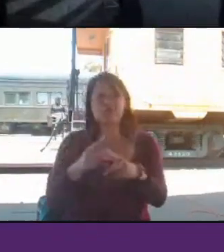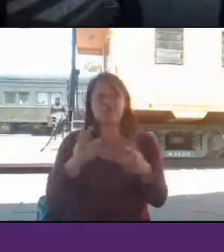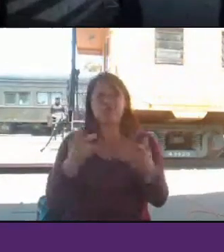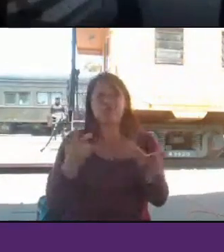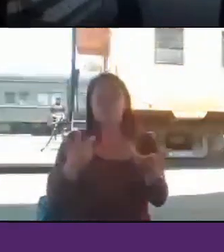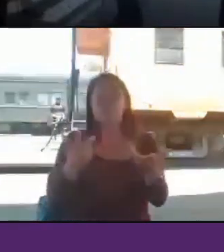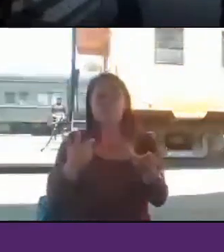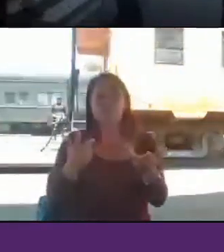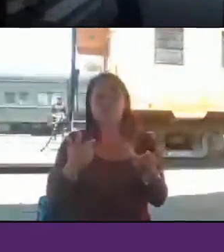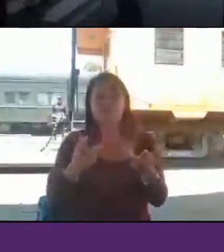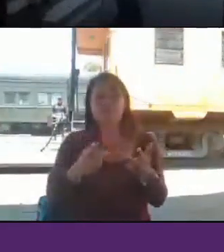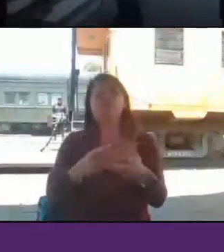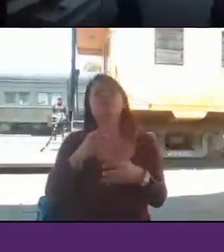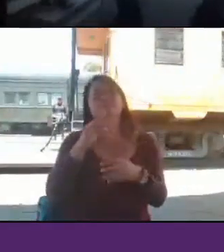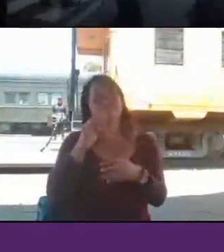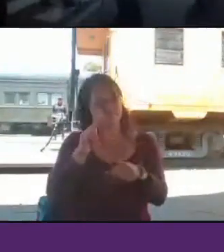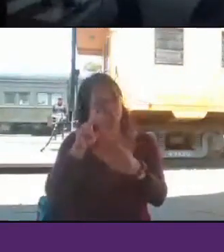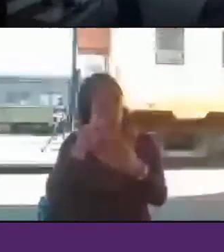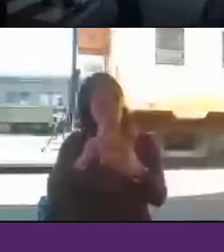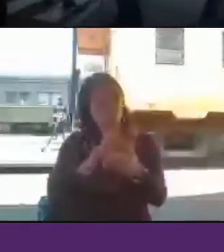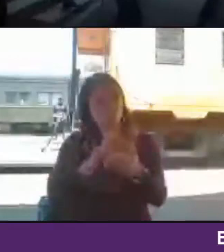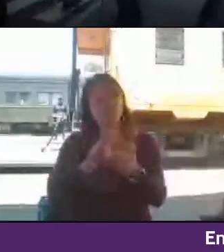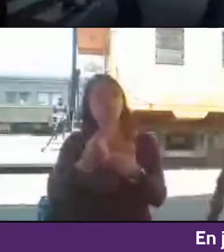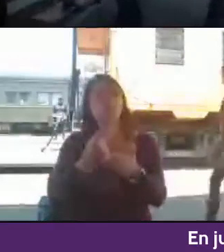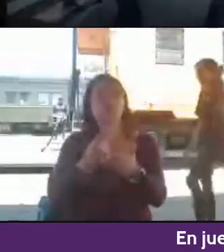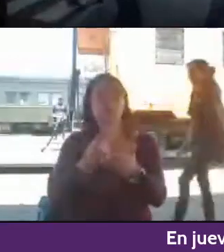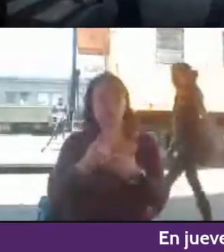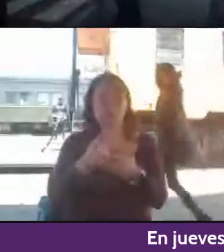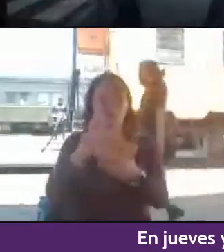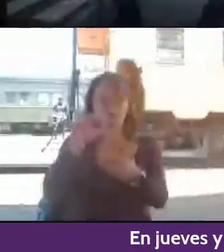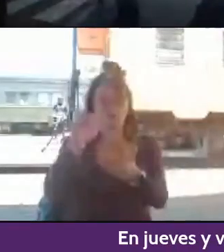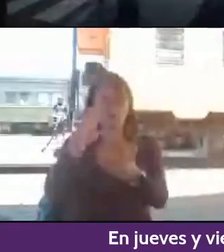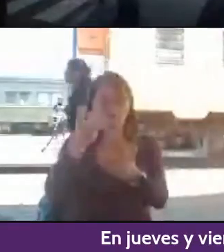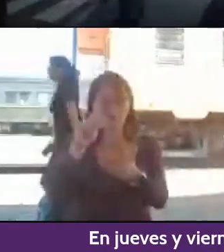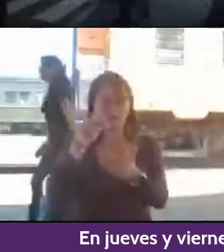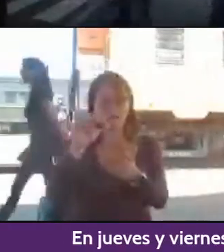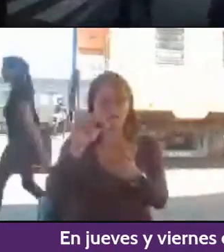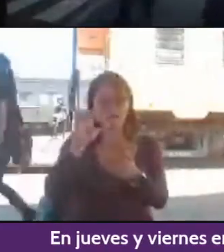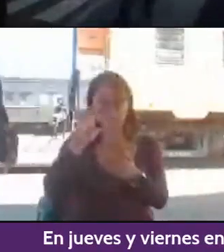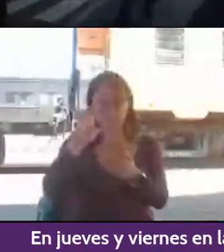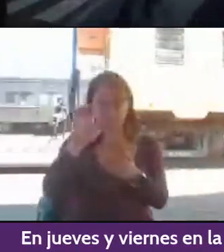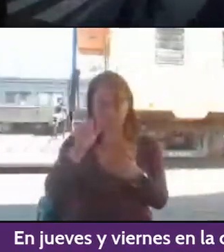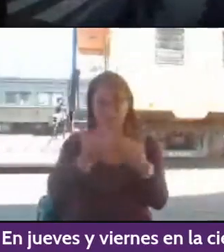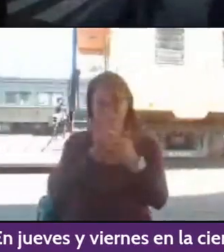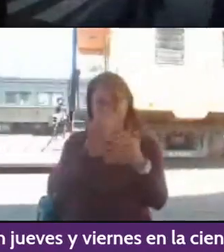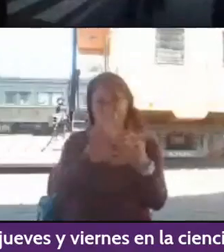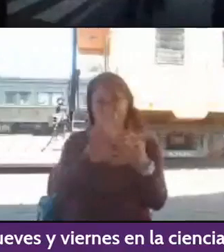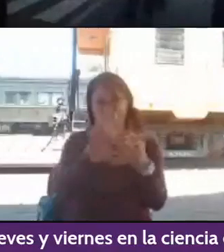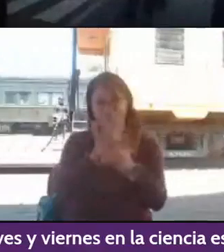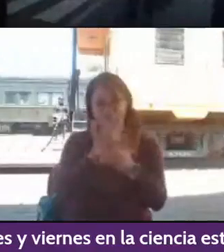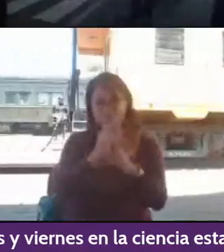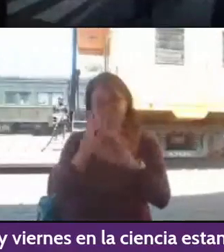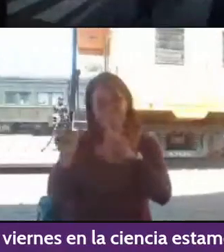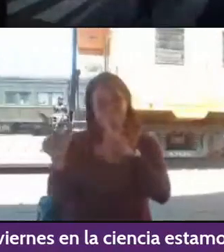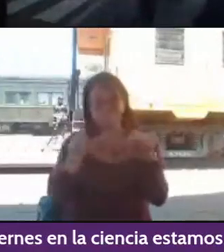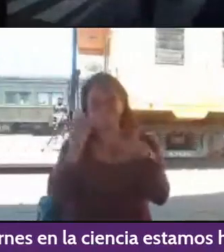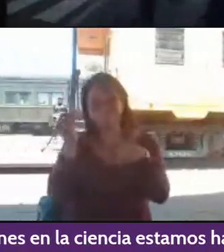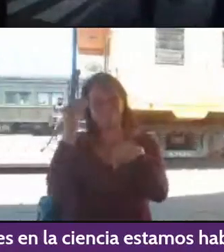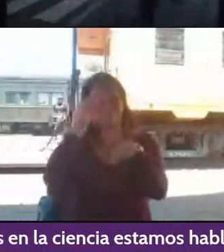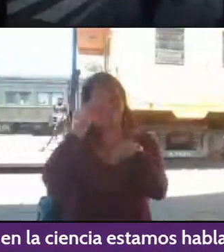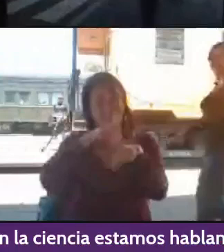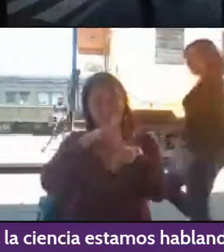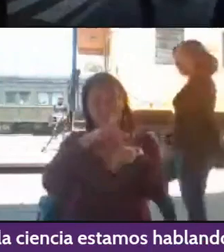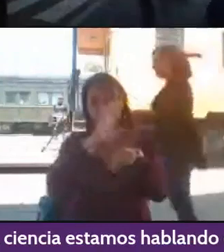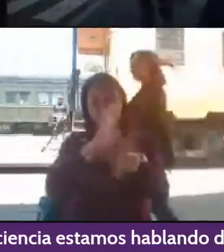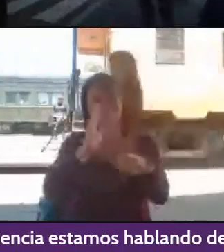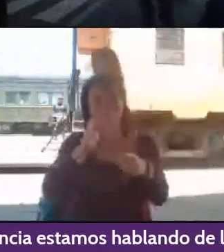bueno, punto para las rapaces diurnas, tienen muchas variaciones. Otra más. Otra más. En el caso de las rapaces nocturnas,